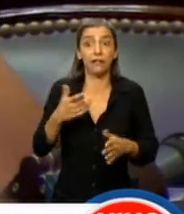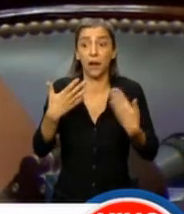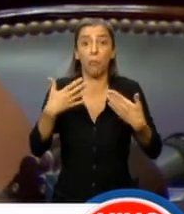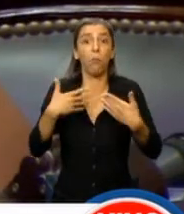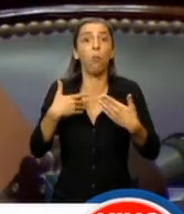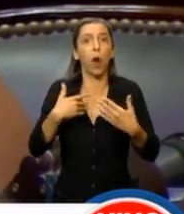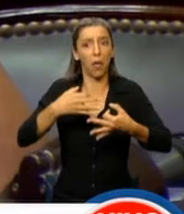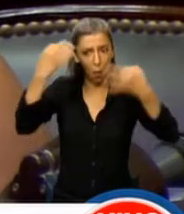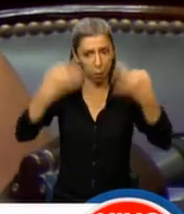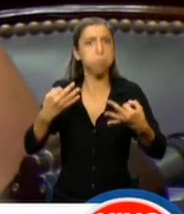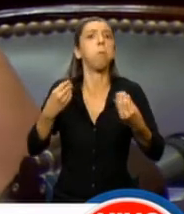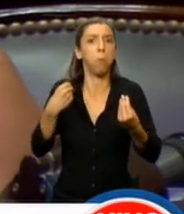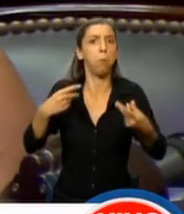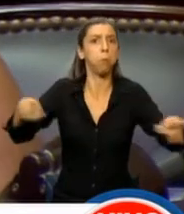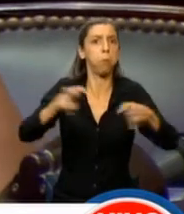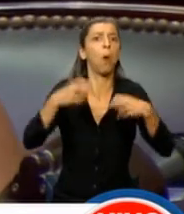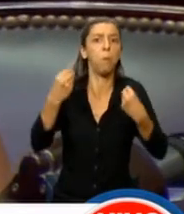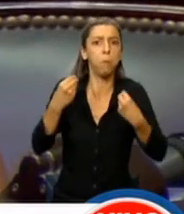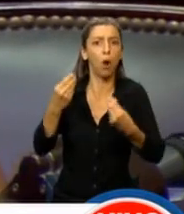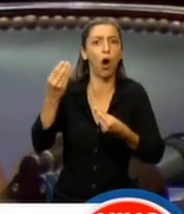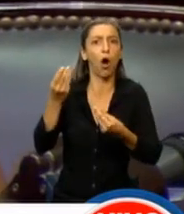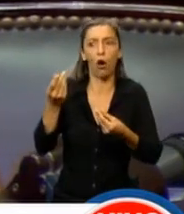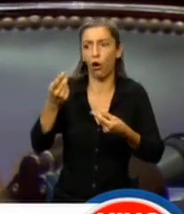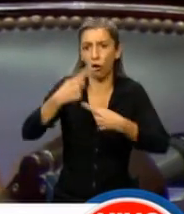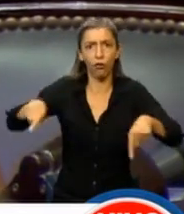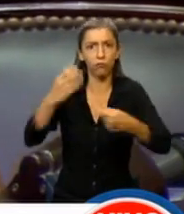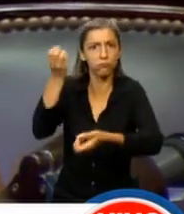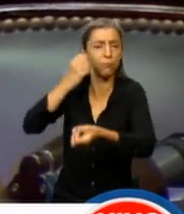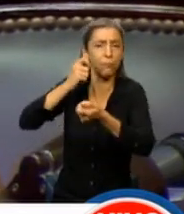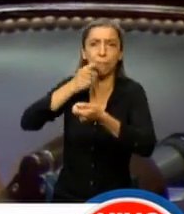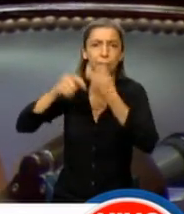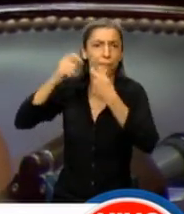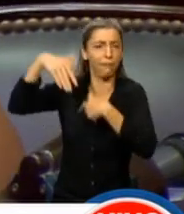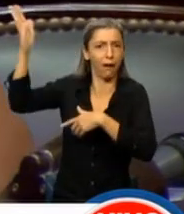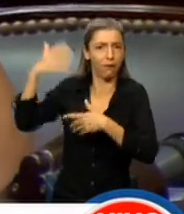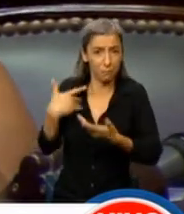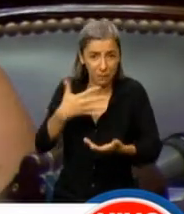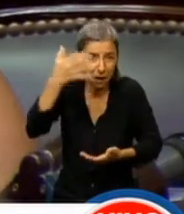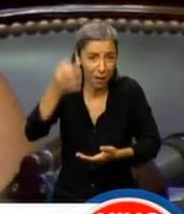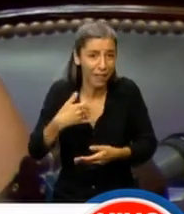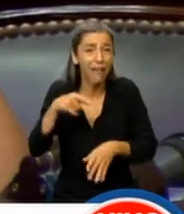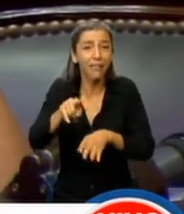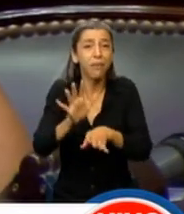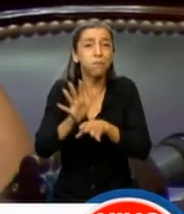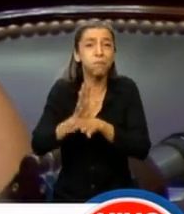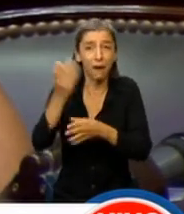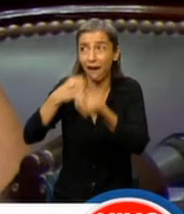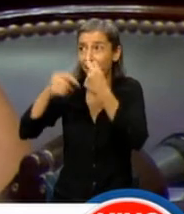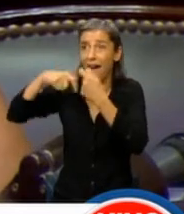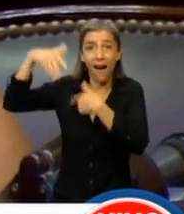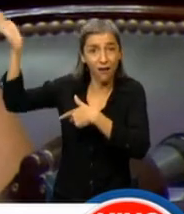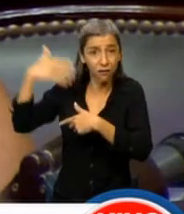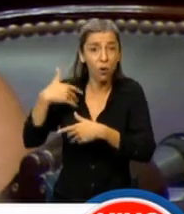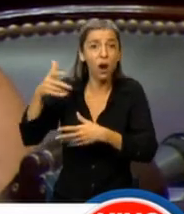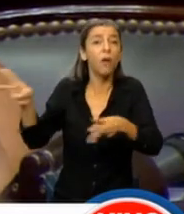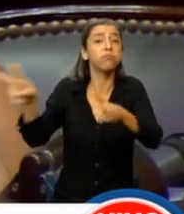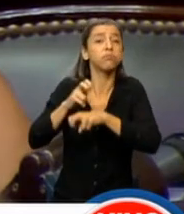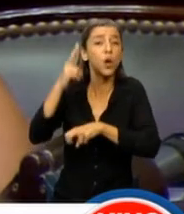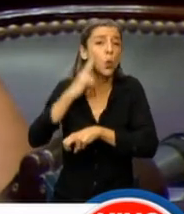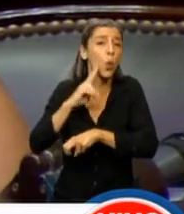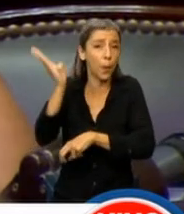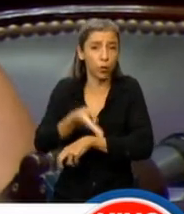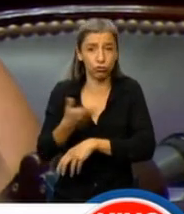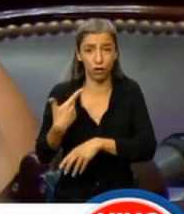un 9%. No, un 9% significan para los ingresos del Estado. Los ingresos del Estado se sustentan con